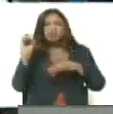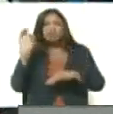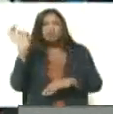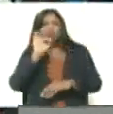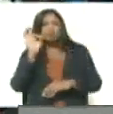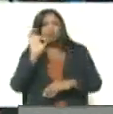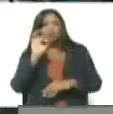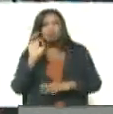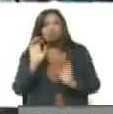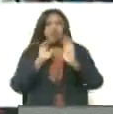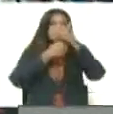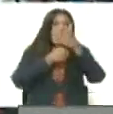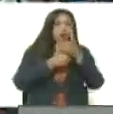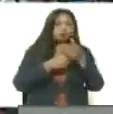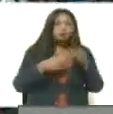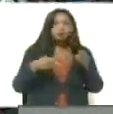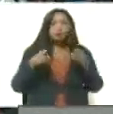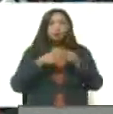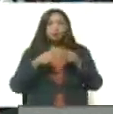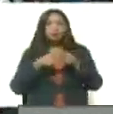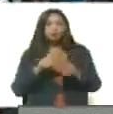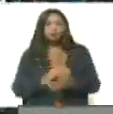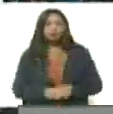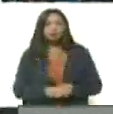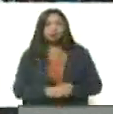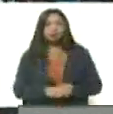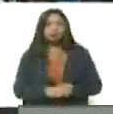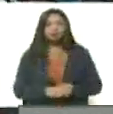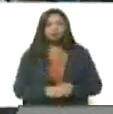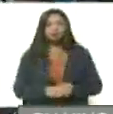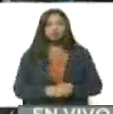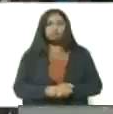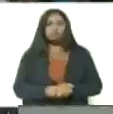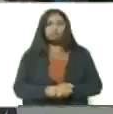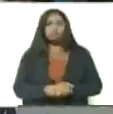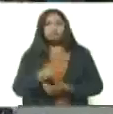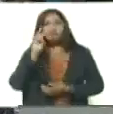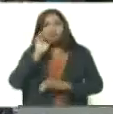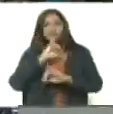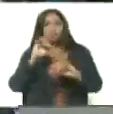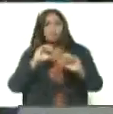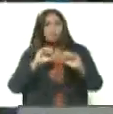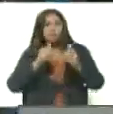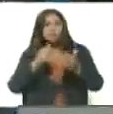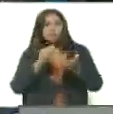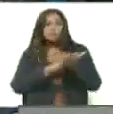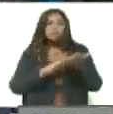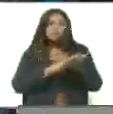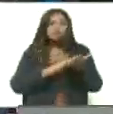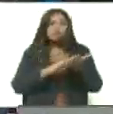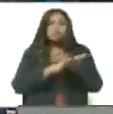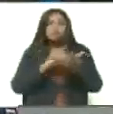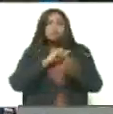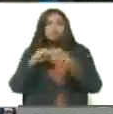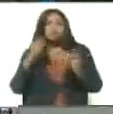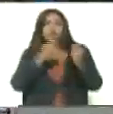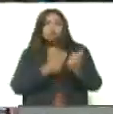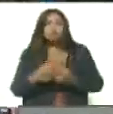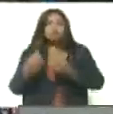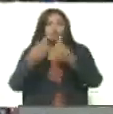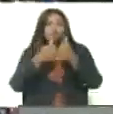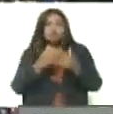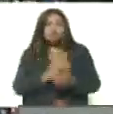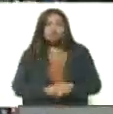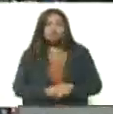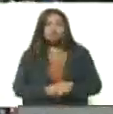los secuestros, los homicidios, al ver que ya empieza a recuperarse nuestra economía